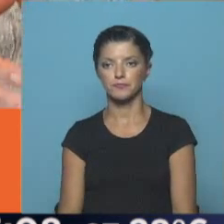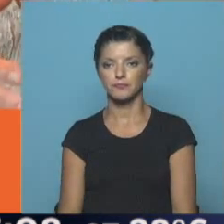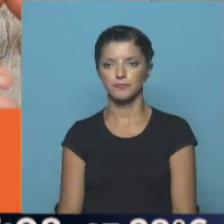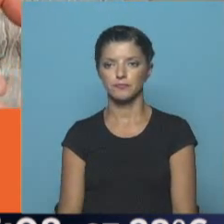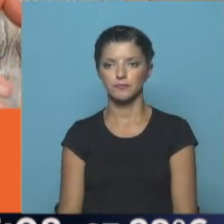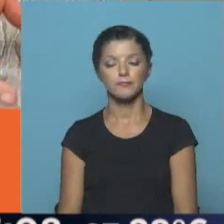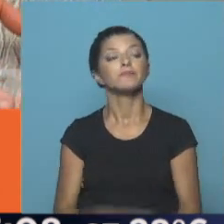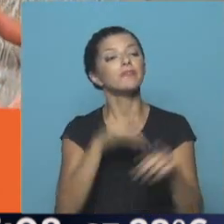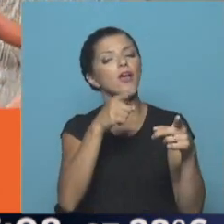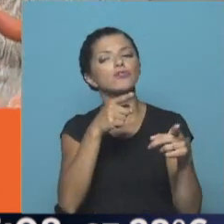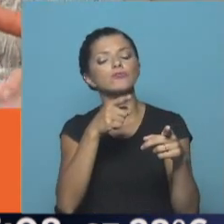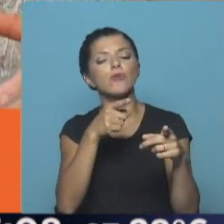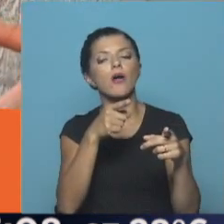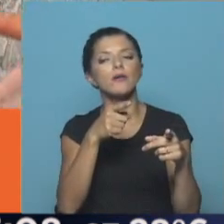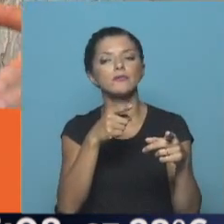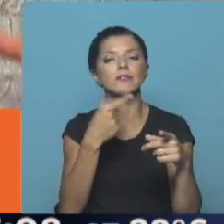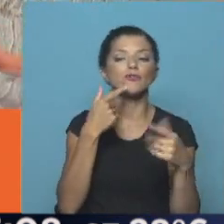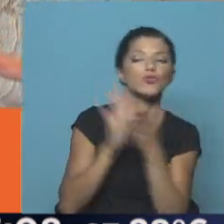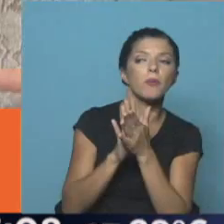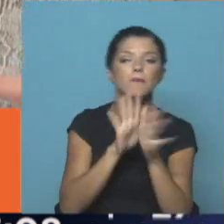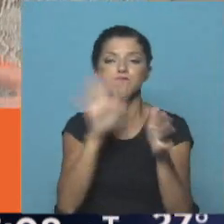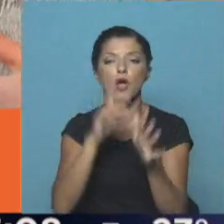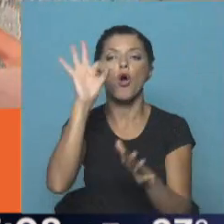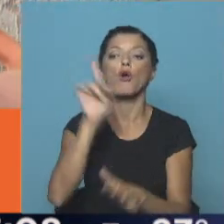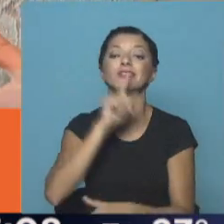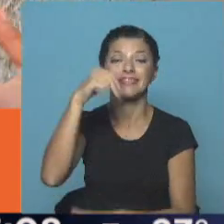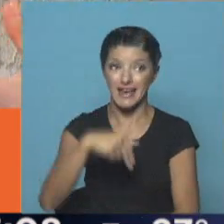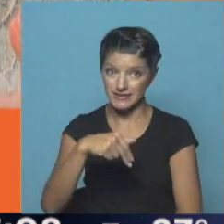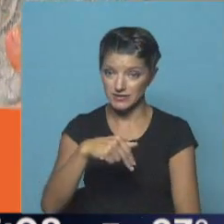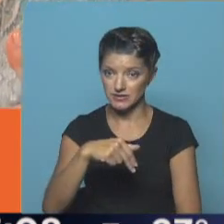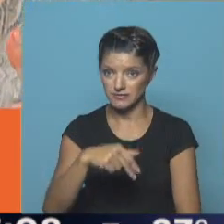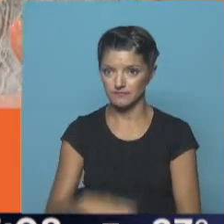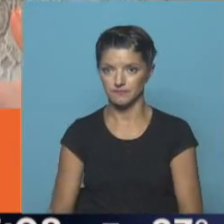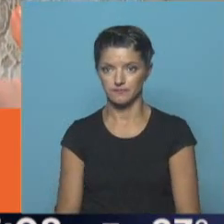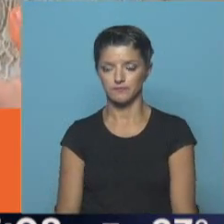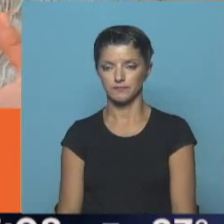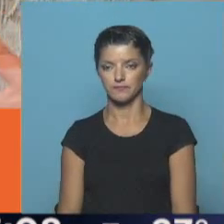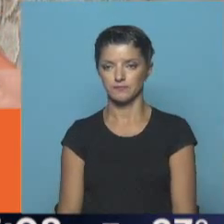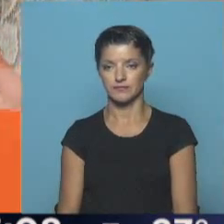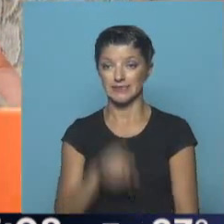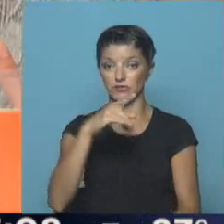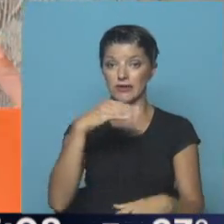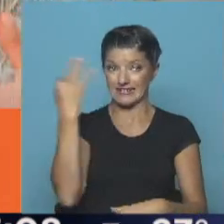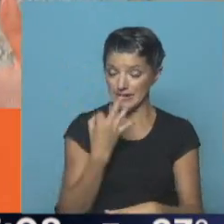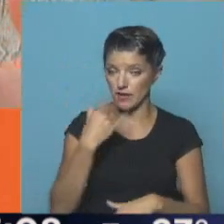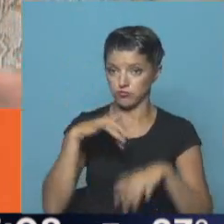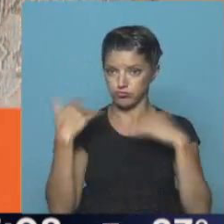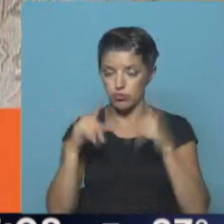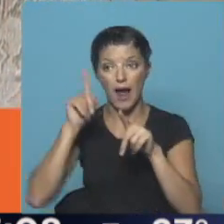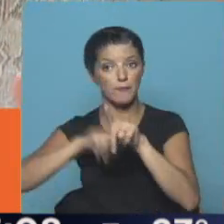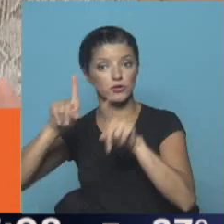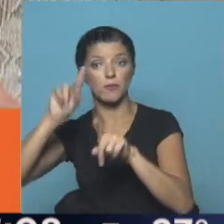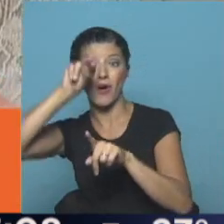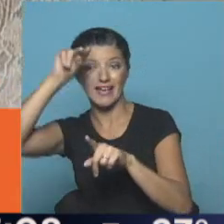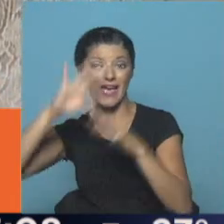la seguridad de la OTAN conjunta, y eso realmente es un sacudón muy fuerte para una Europa muy dependiente